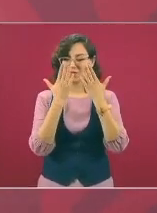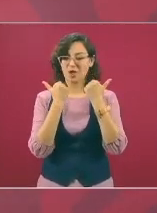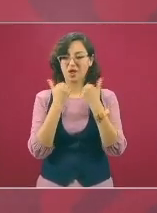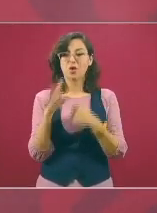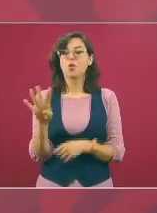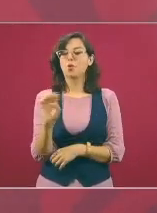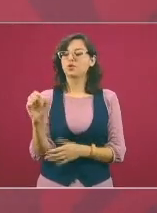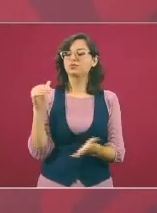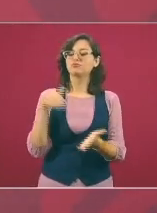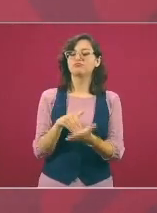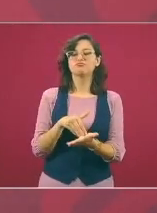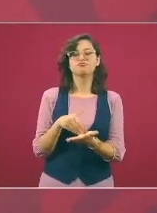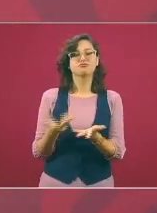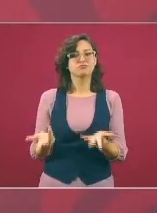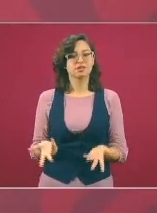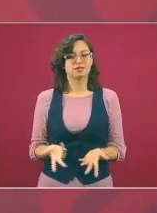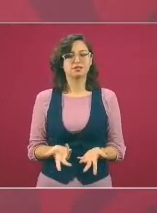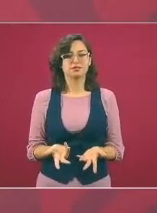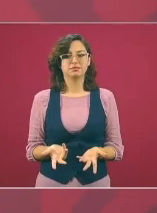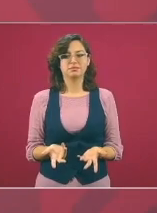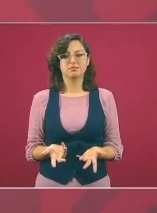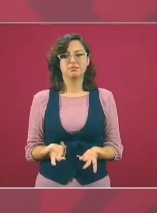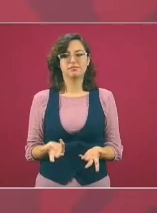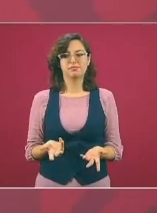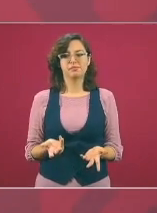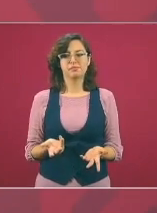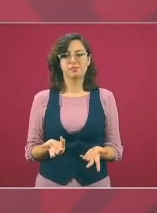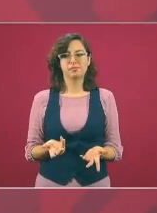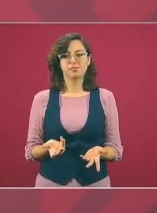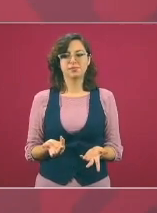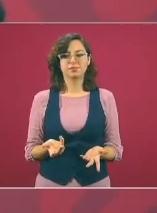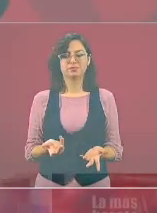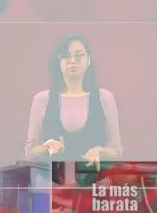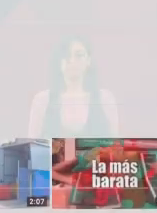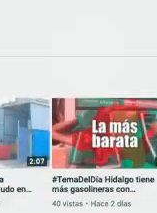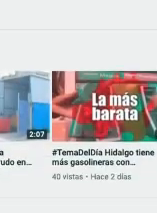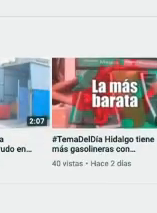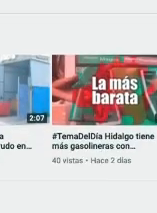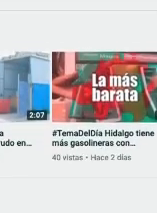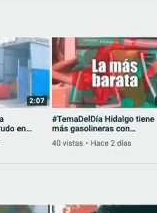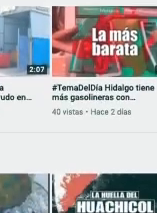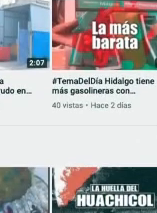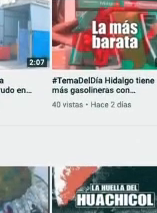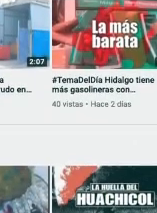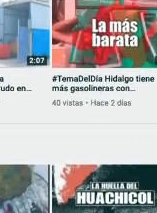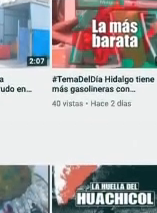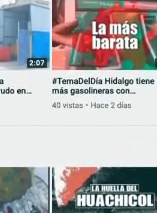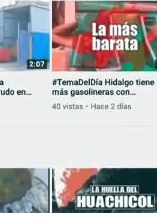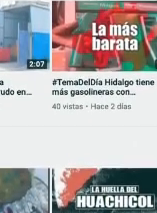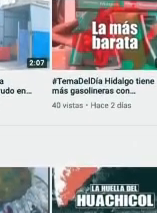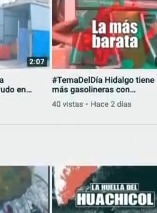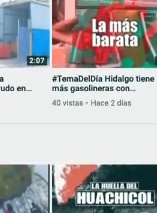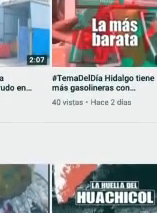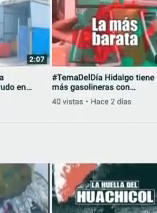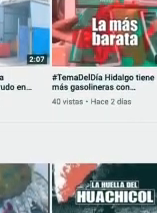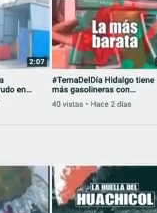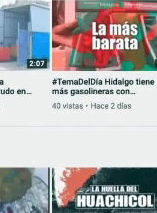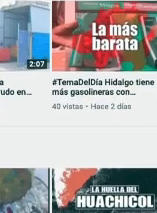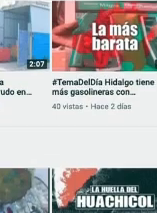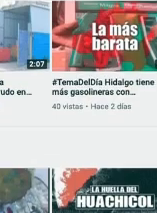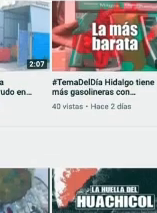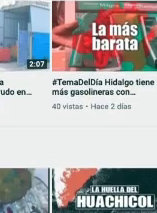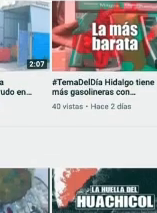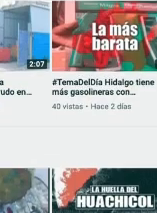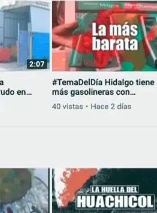municipios sin contagios o con mínima transmisión. Hasta aquí la información. Te invito a que te suscribas a nuestro canal de YouTube